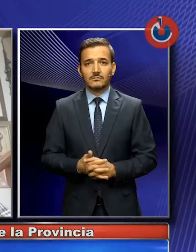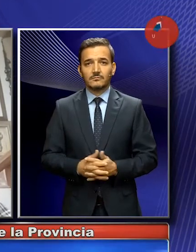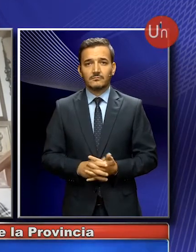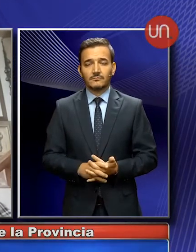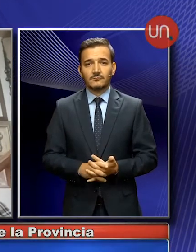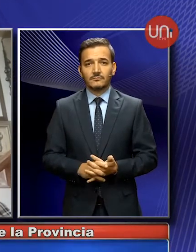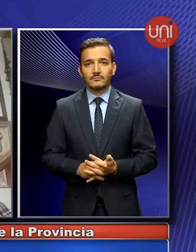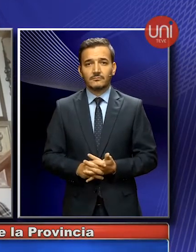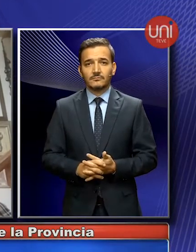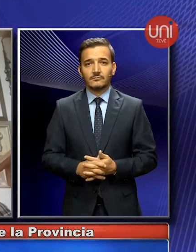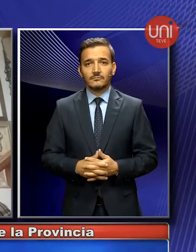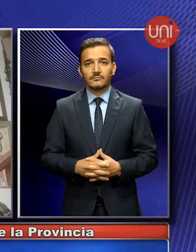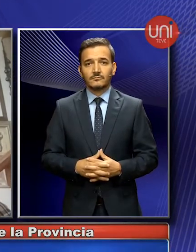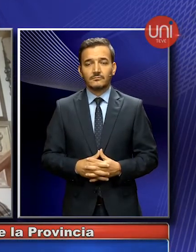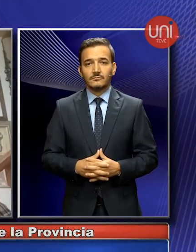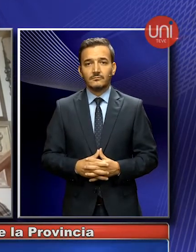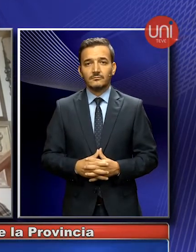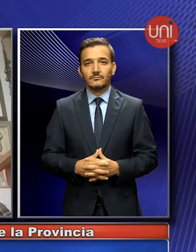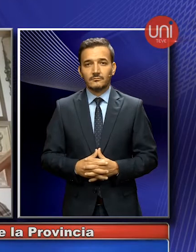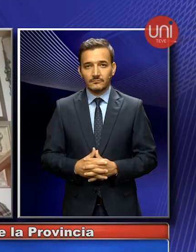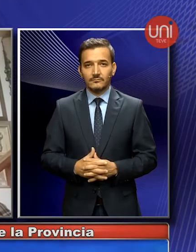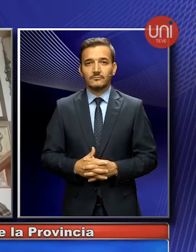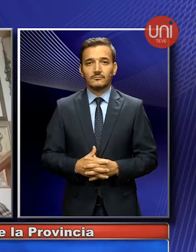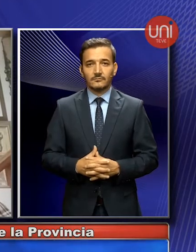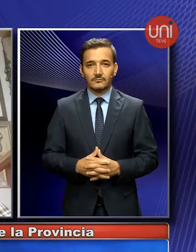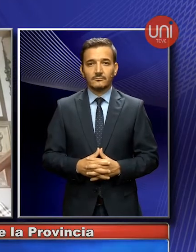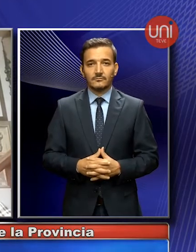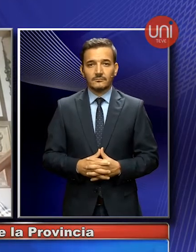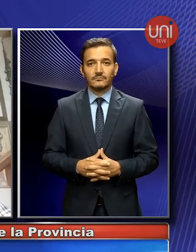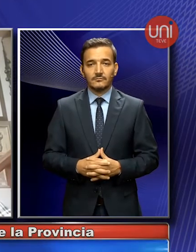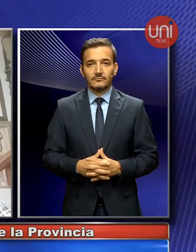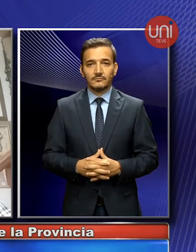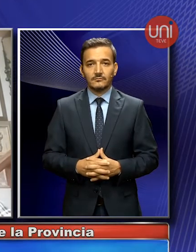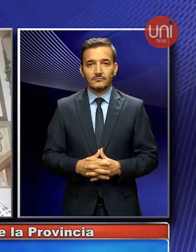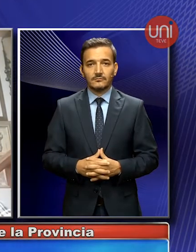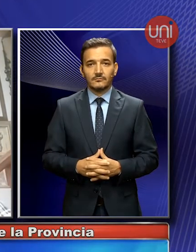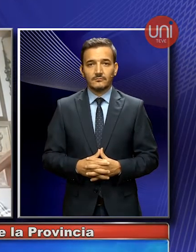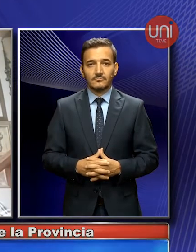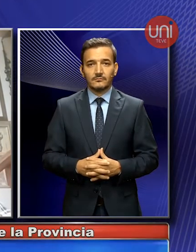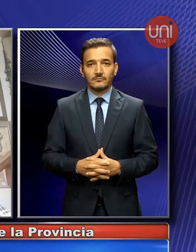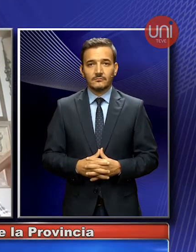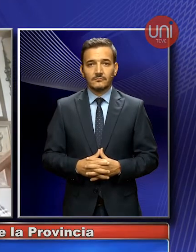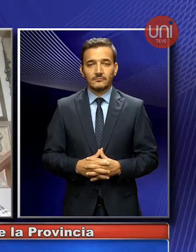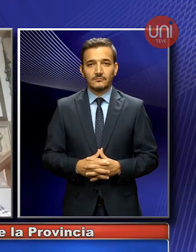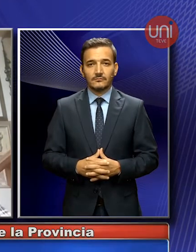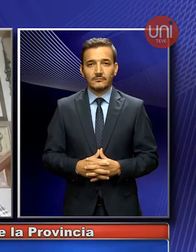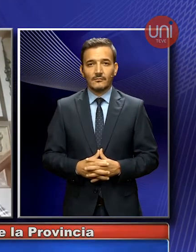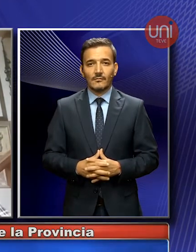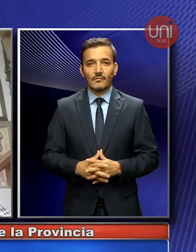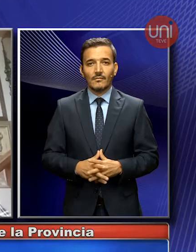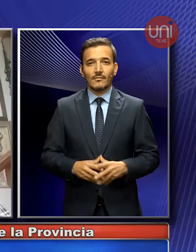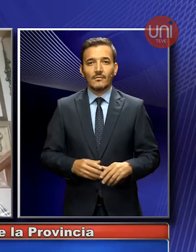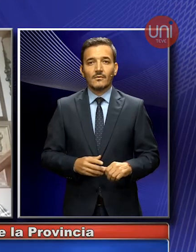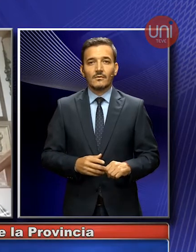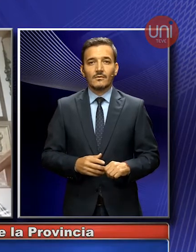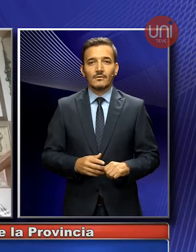es contacto de contacto estrecho, y en realidad lo que hay que saber es si estuvo protegido